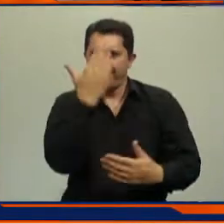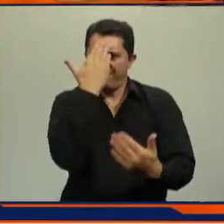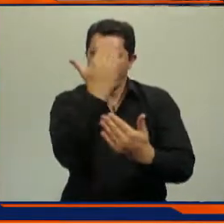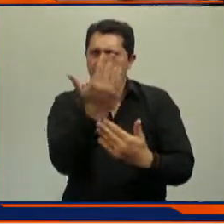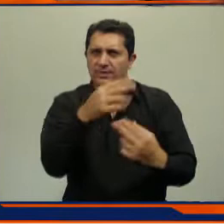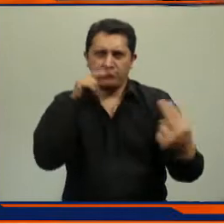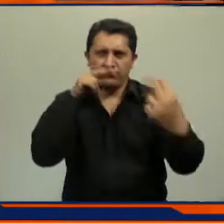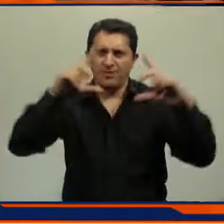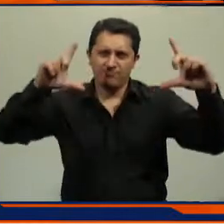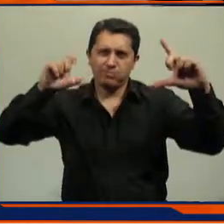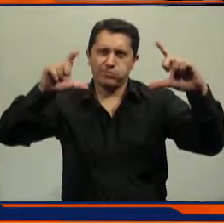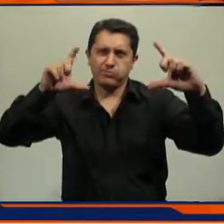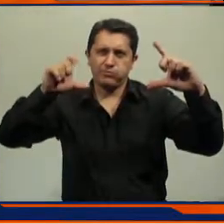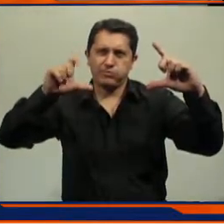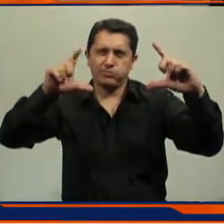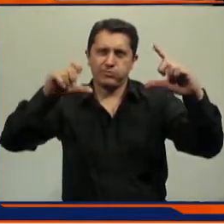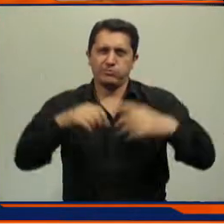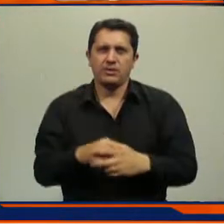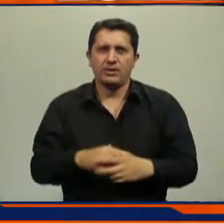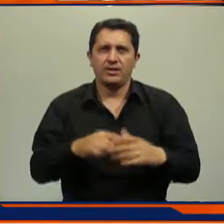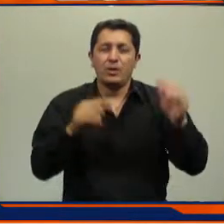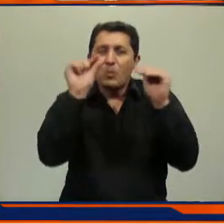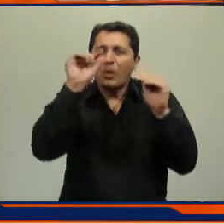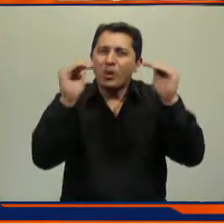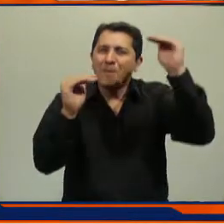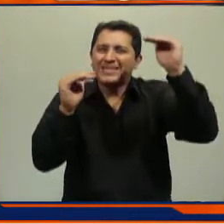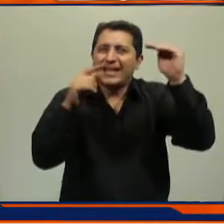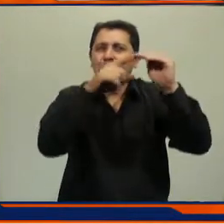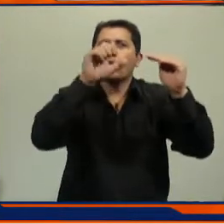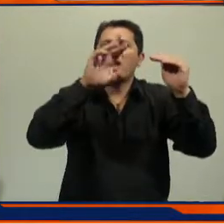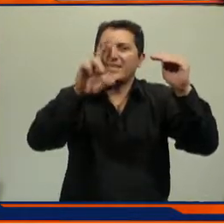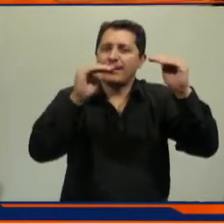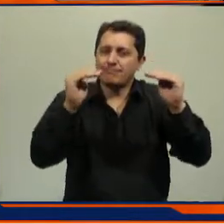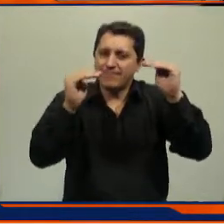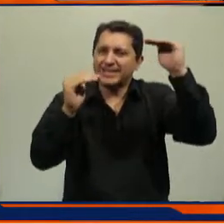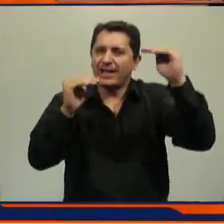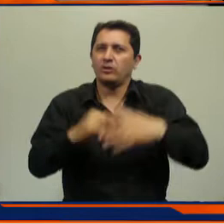para los flashes. Es más alto, ligeramente más alto Cuellar.